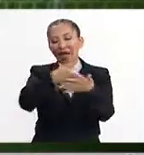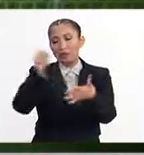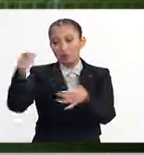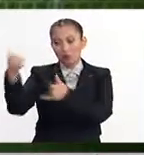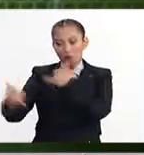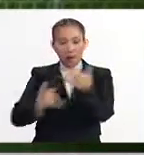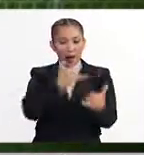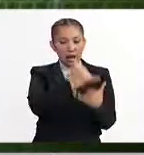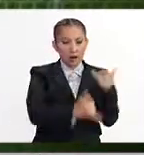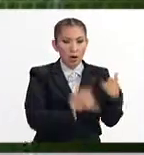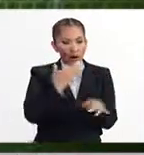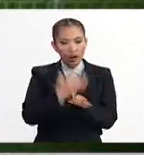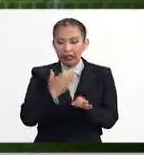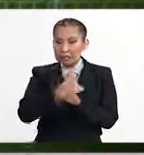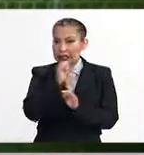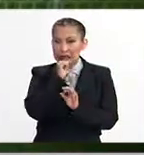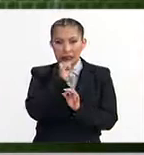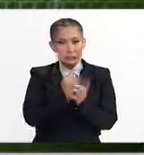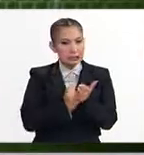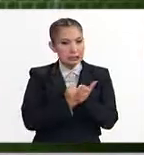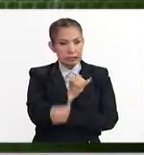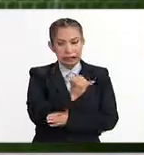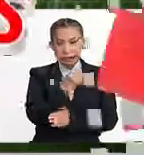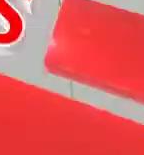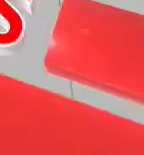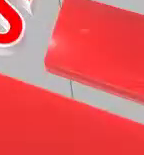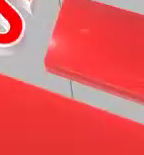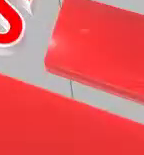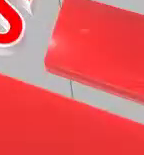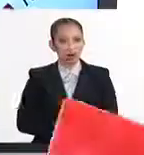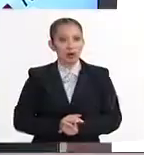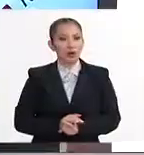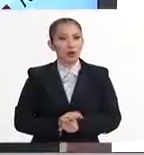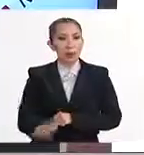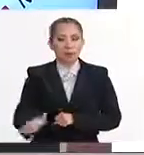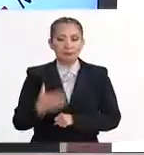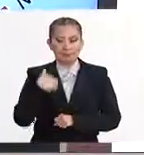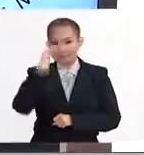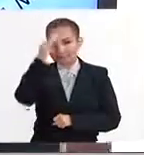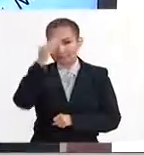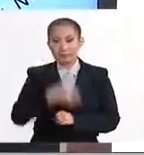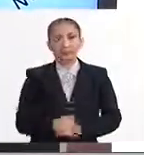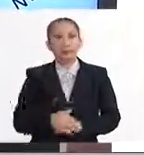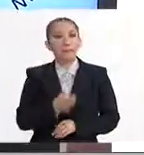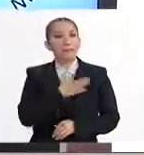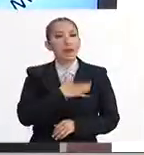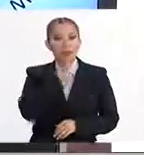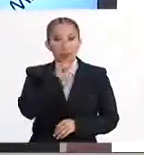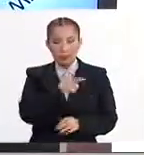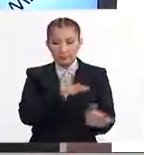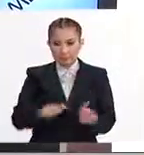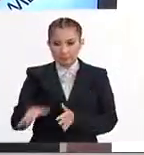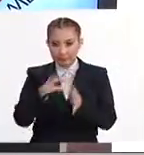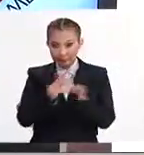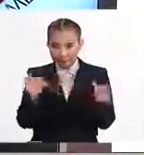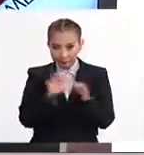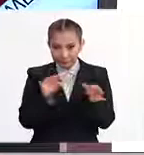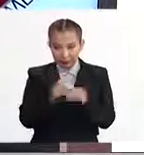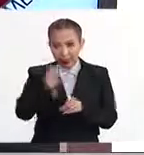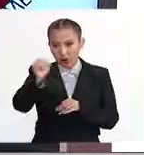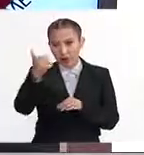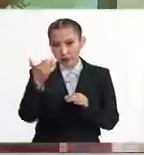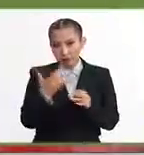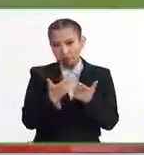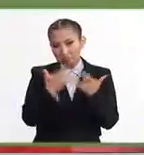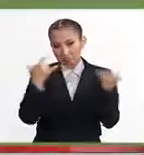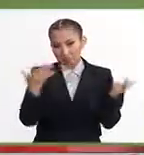estos partidos, porque hasta el momento todavía no hay absolutamente nada por conocerse. Bueno, también platiquemos justamente de otro